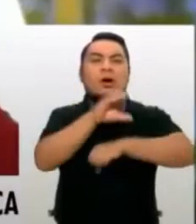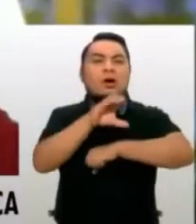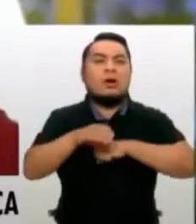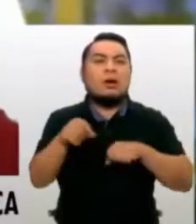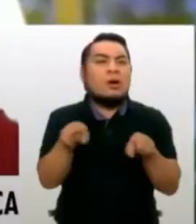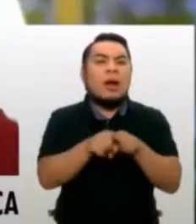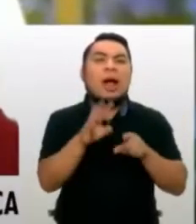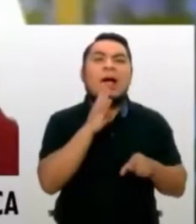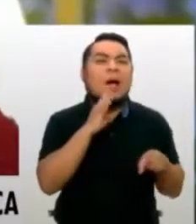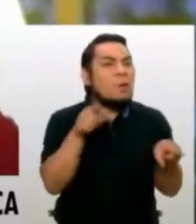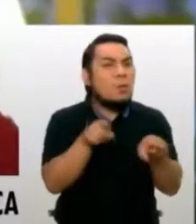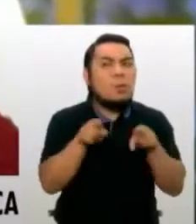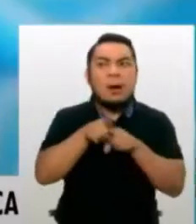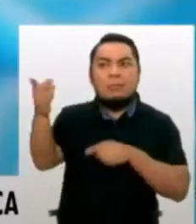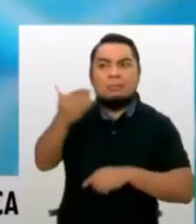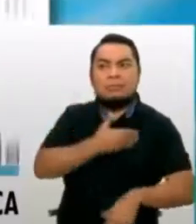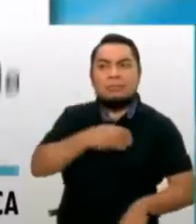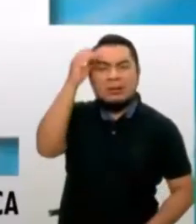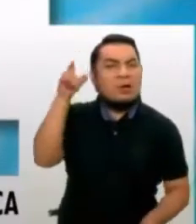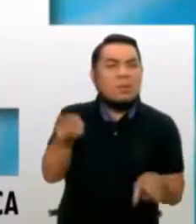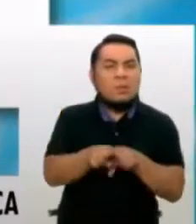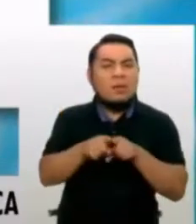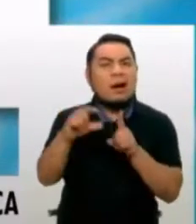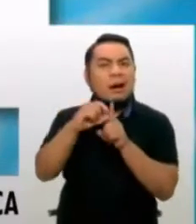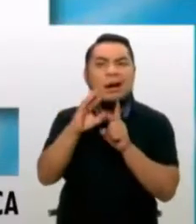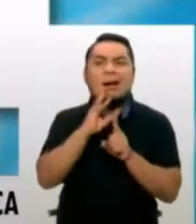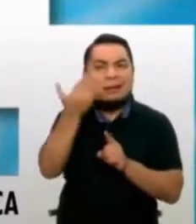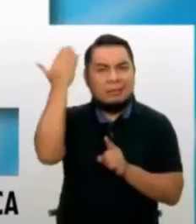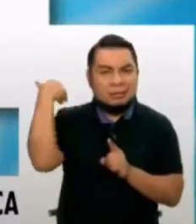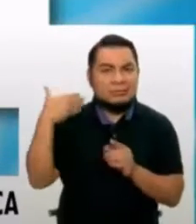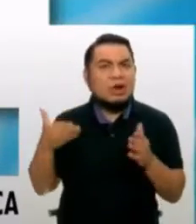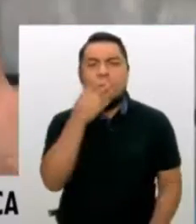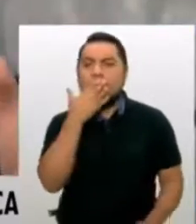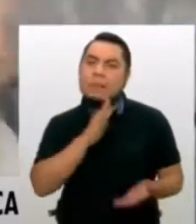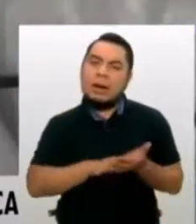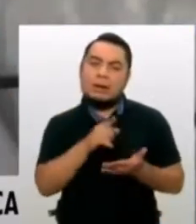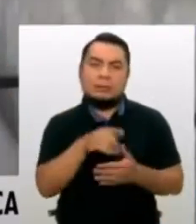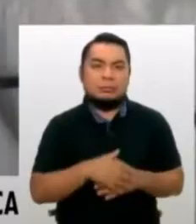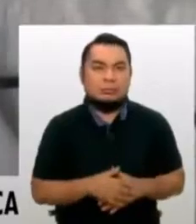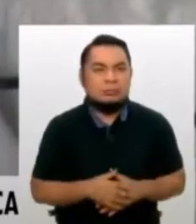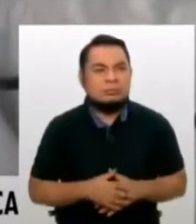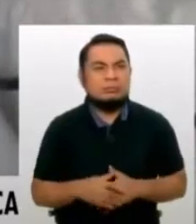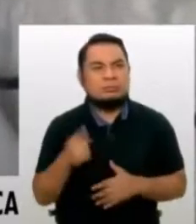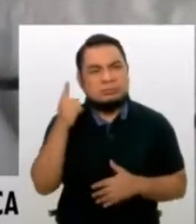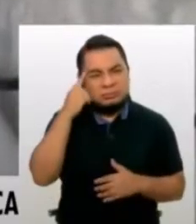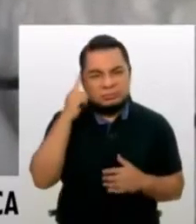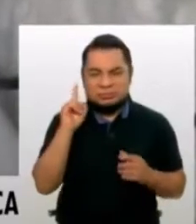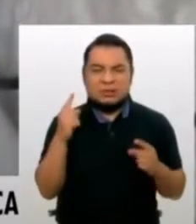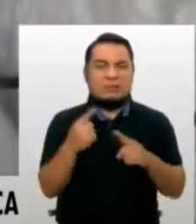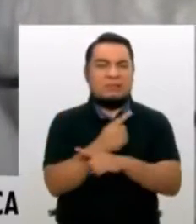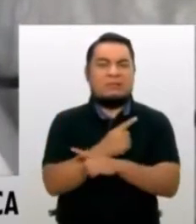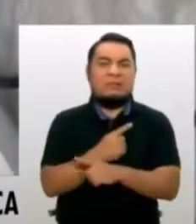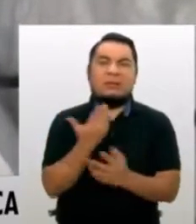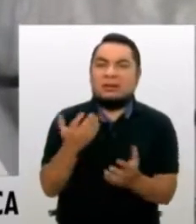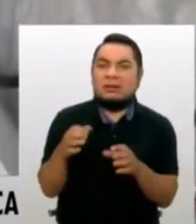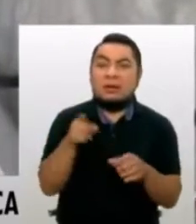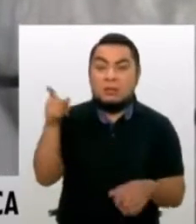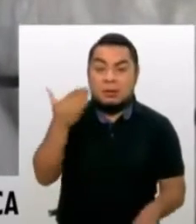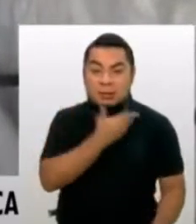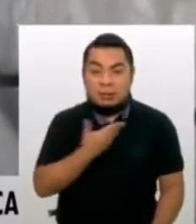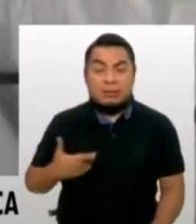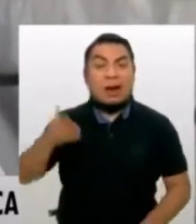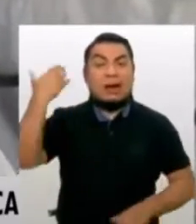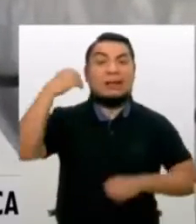¿Qué habría pasado? Habría indicado el señor Eduardo Quispe que habría sido secuestrado y le